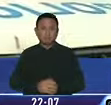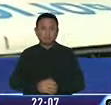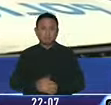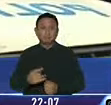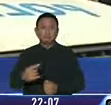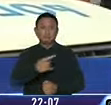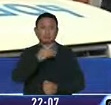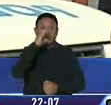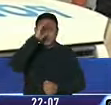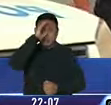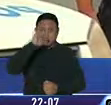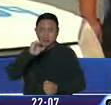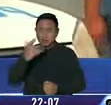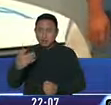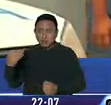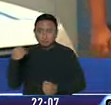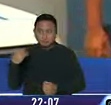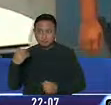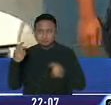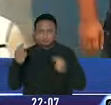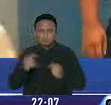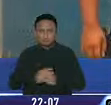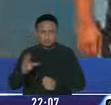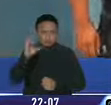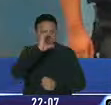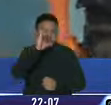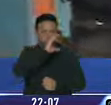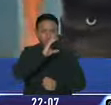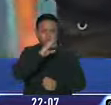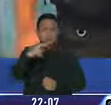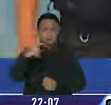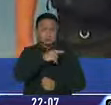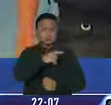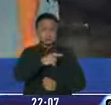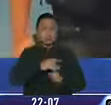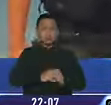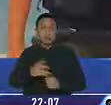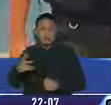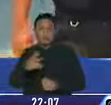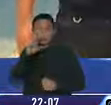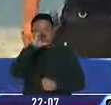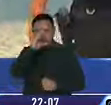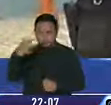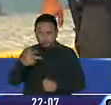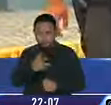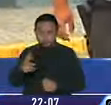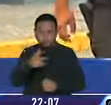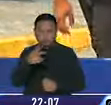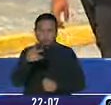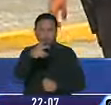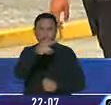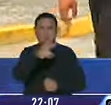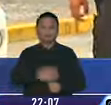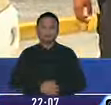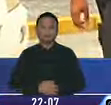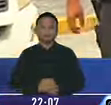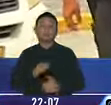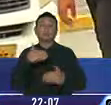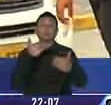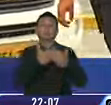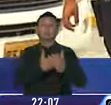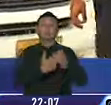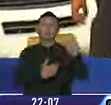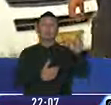los agentes de la Policía Nacional, los verdaderos, dieron paso a una inmediata persecución que culminó con